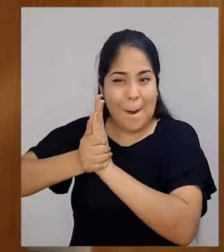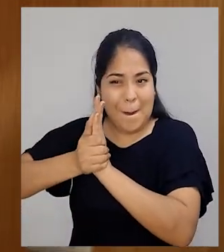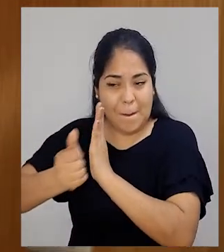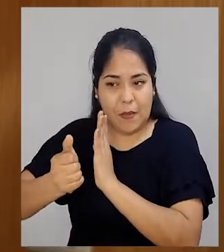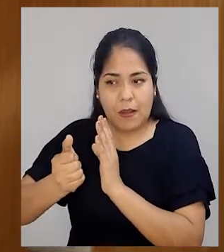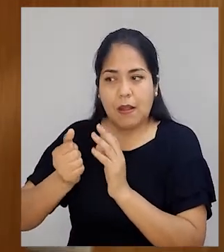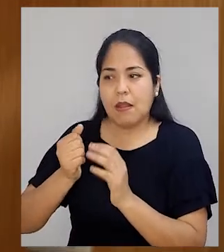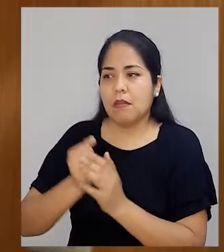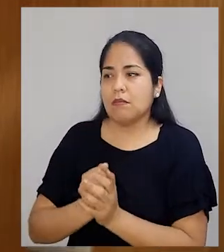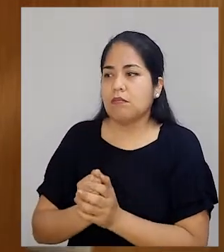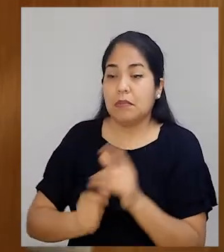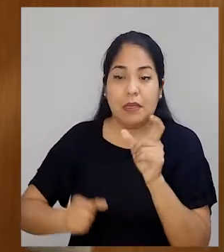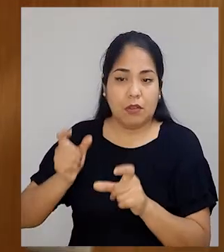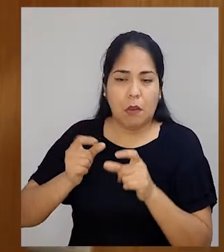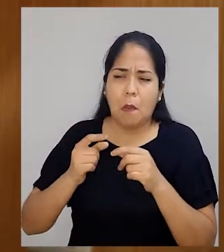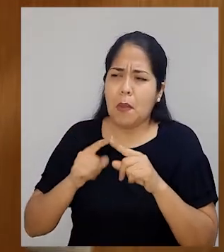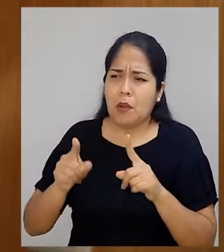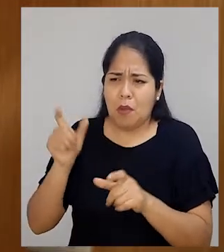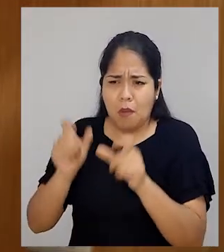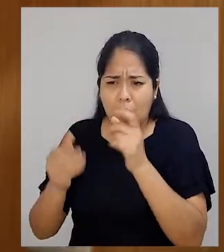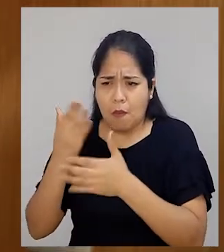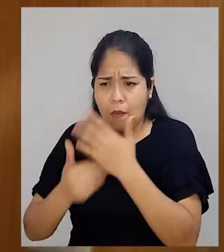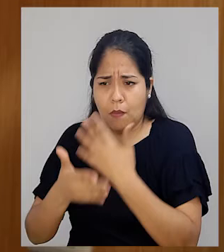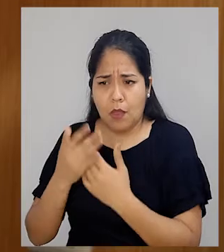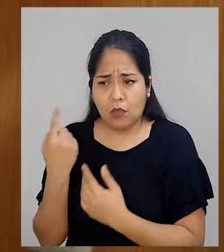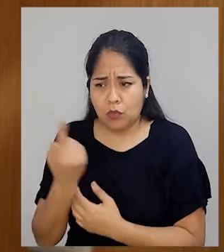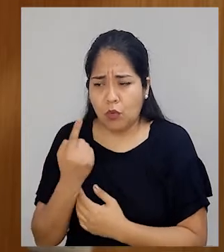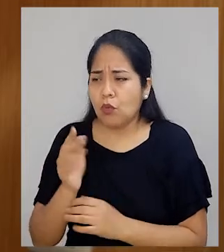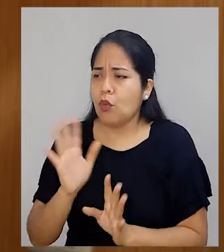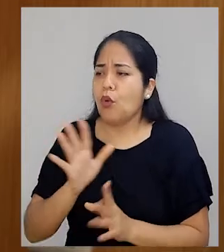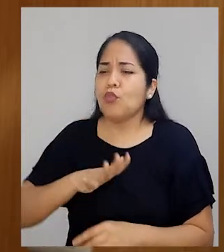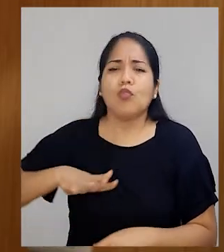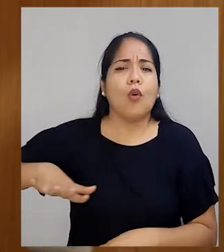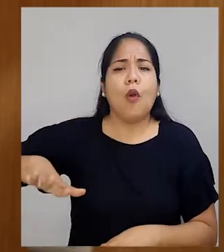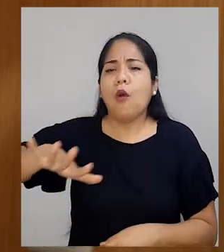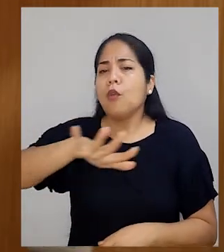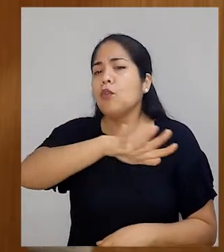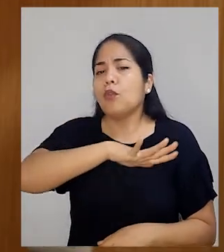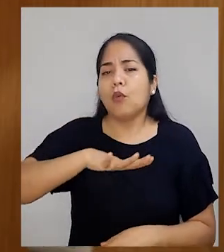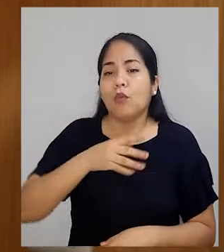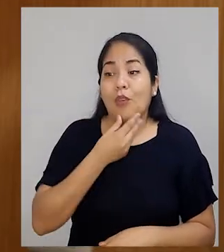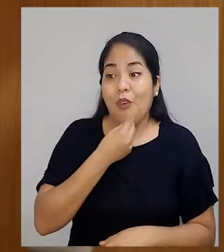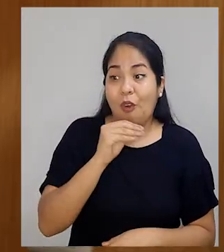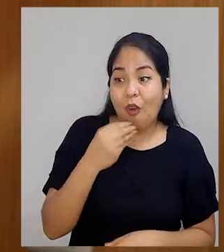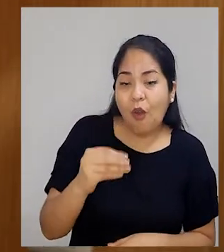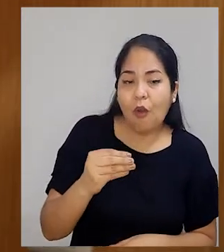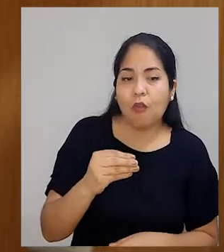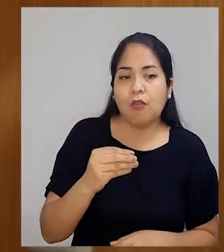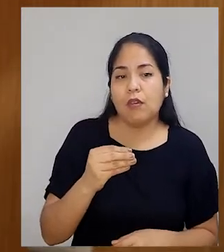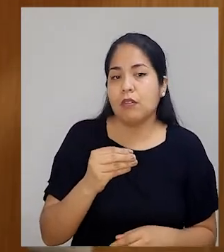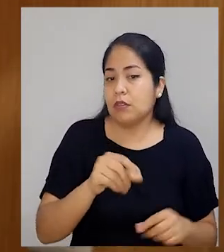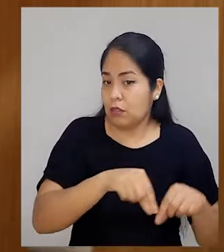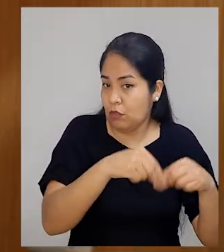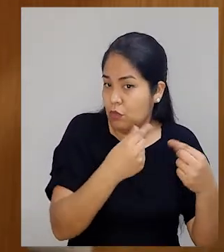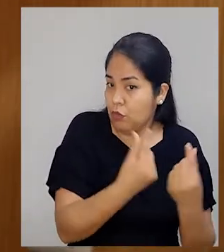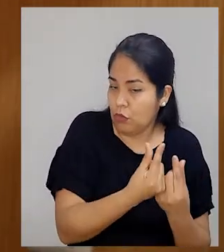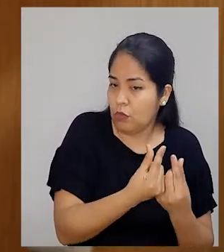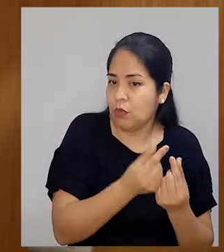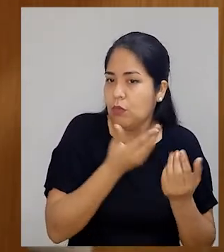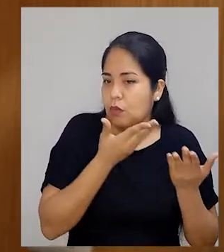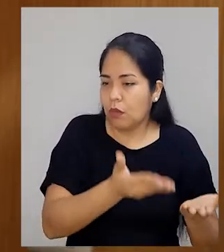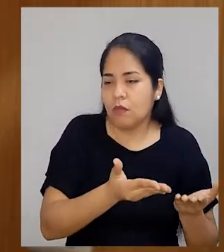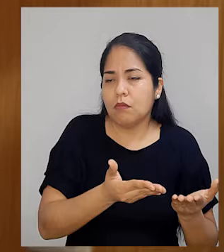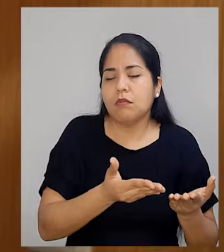en general, ¿no? No solamente las personas con discapacidad, sino cualquier persona, llámese los jóvenes también, es otra persona, es otro